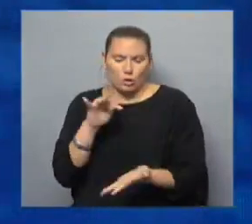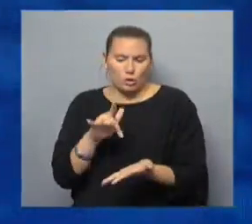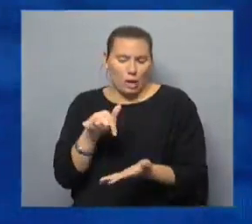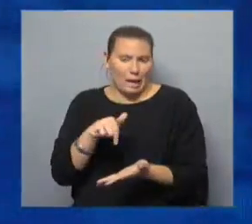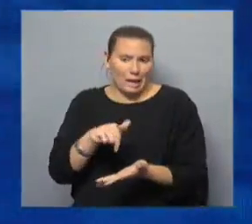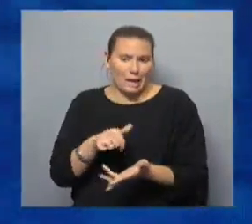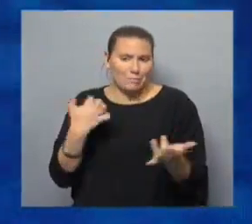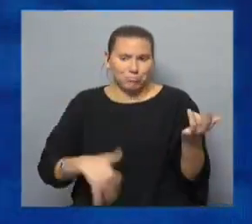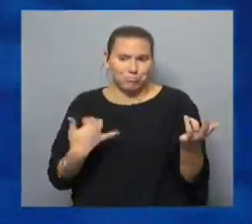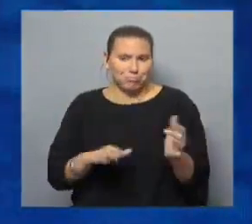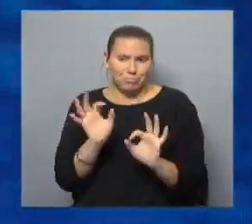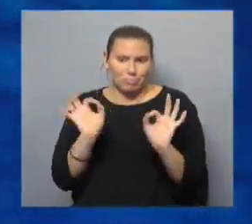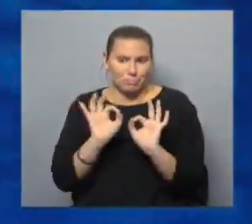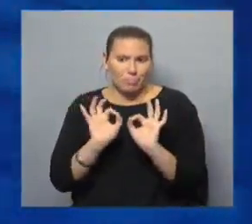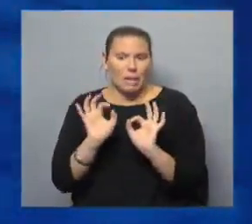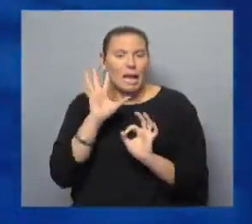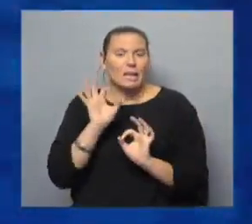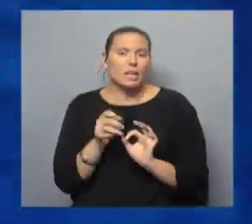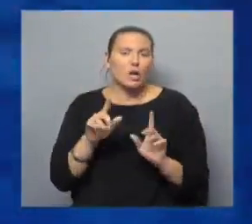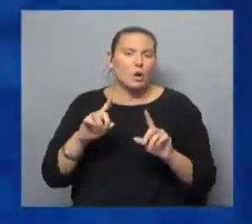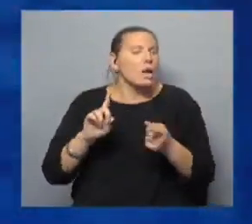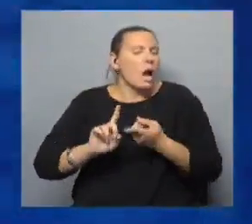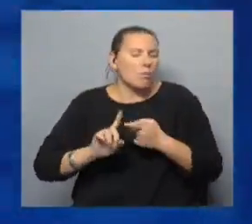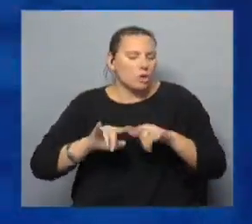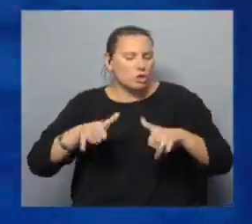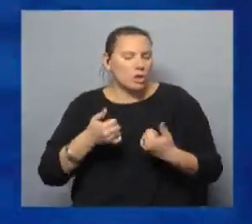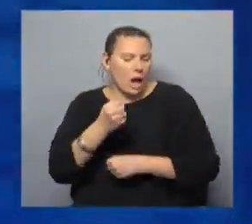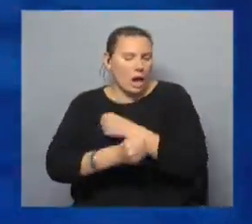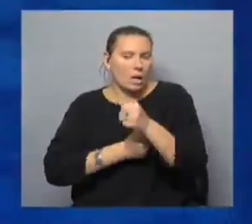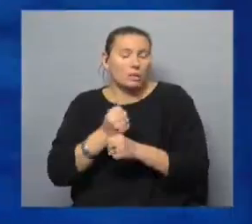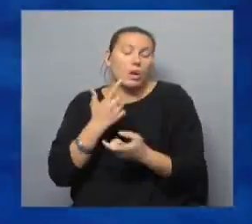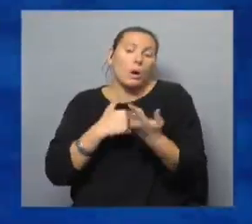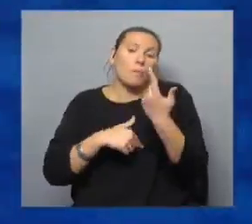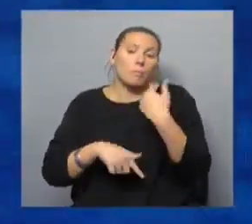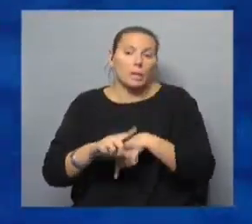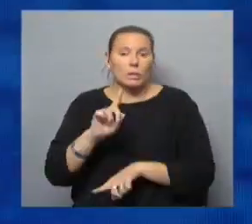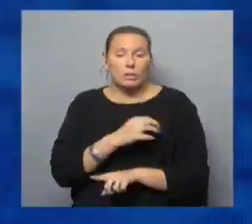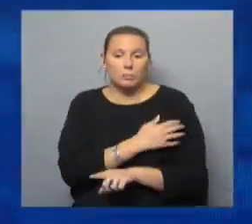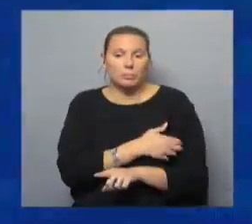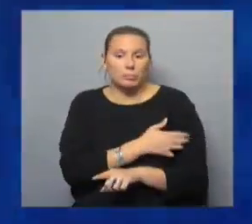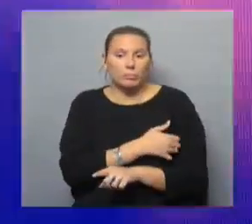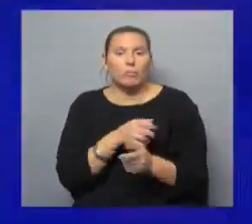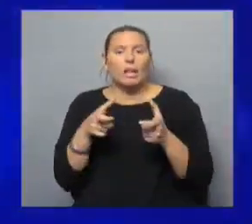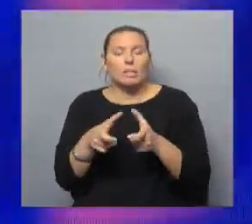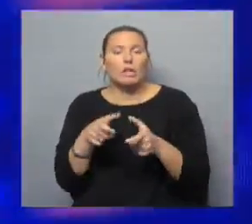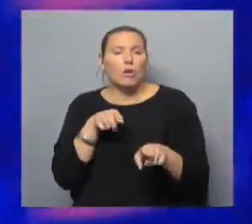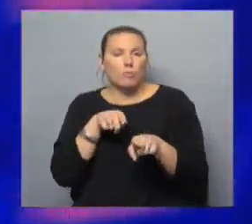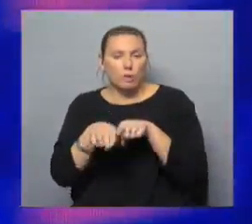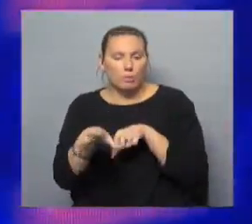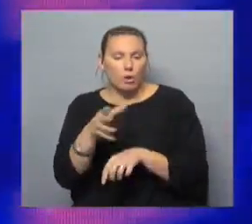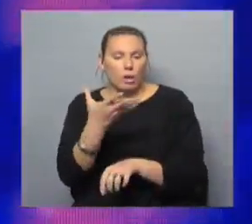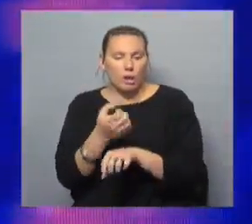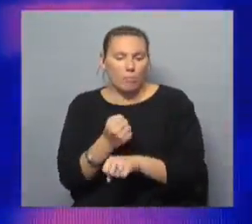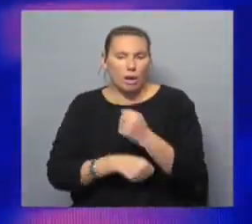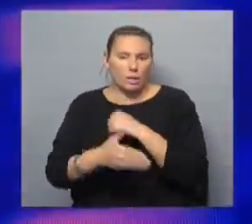Montevideo. Por ahora es lo que tenemos cerrado del año. Pero bueno, ya tenemos un disco en vivo que le grabamos el año pasado,